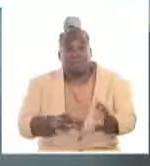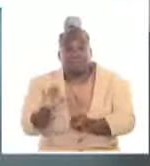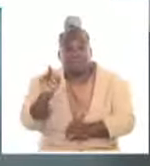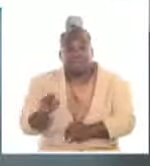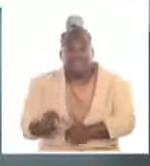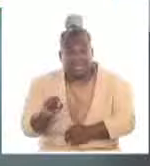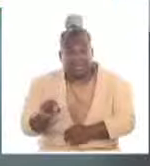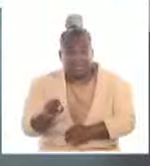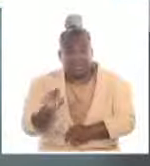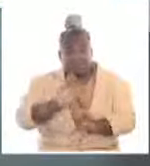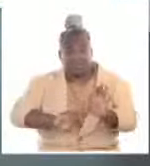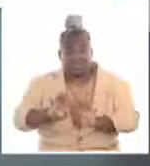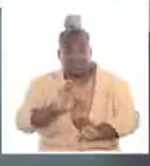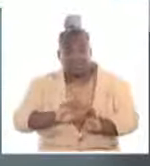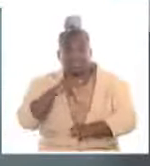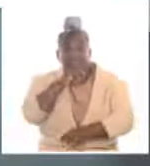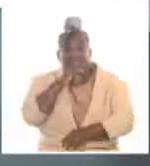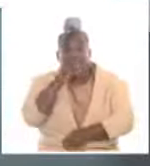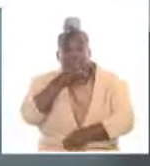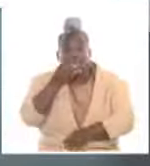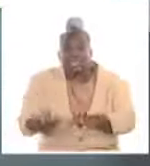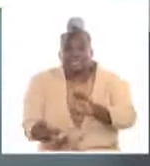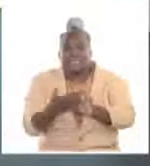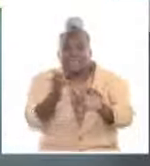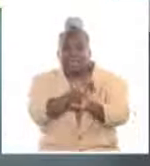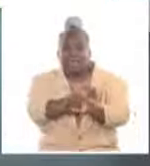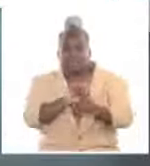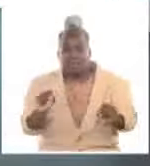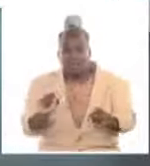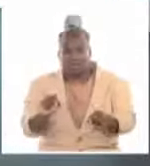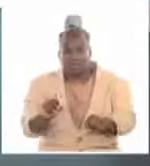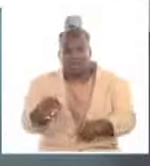ese ataque que calificaron de terrorista ocurrió en